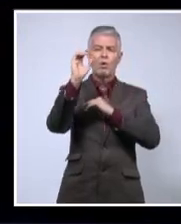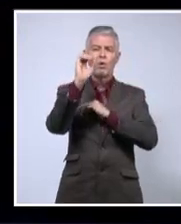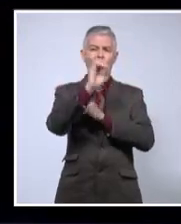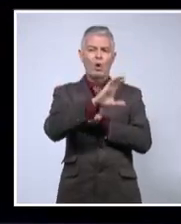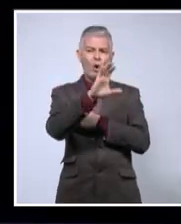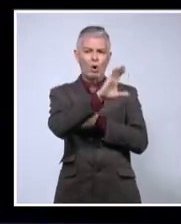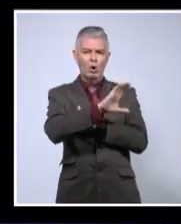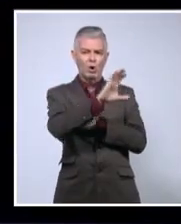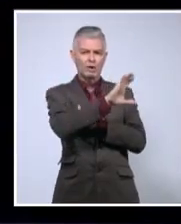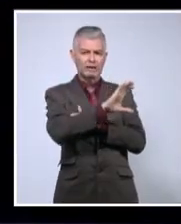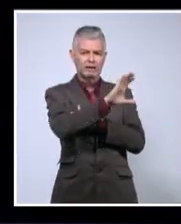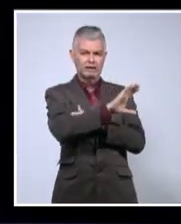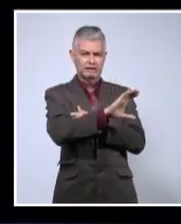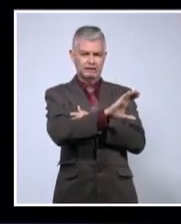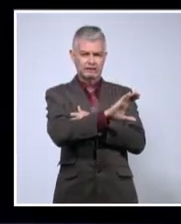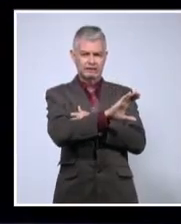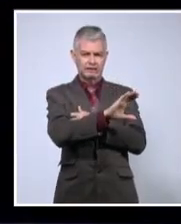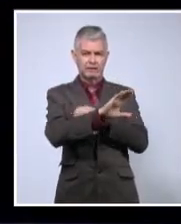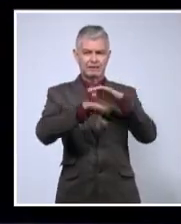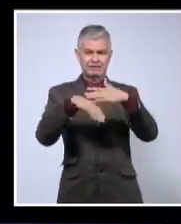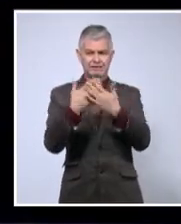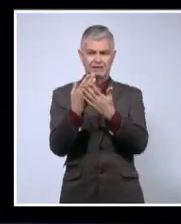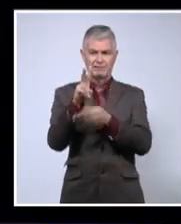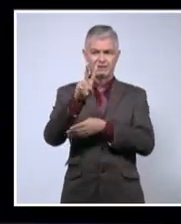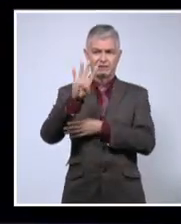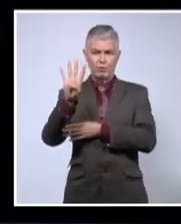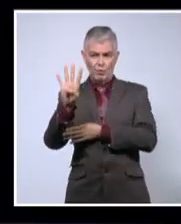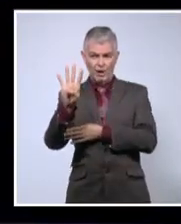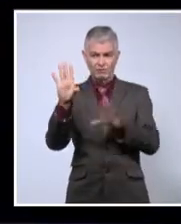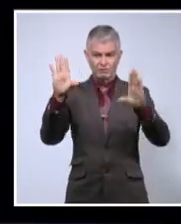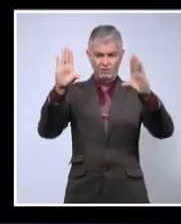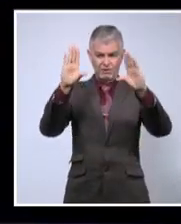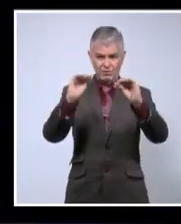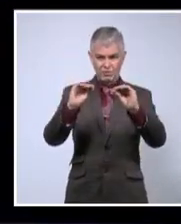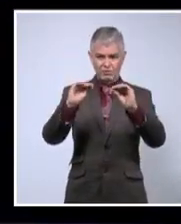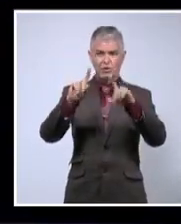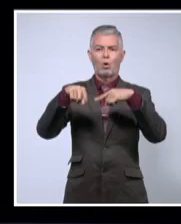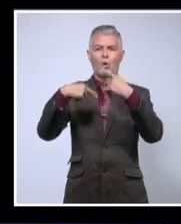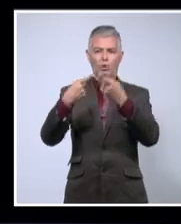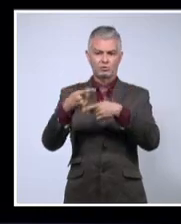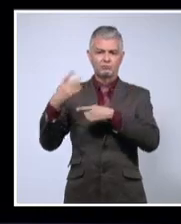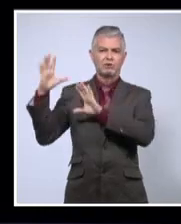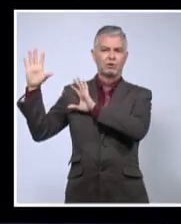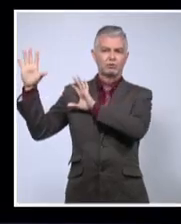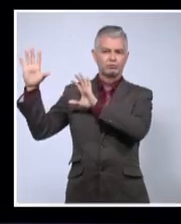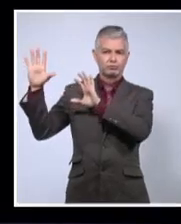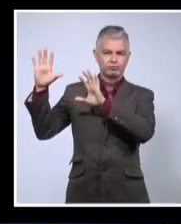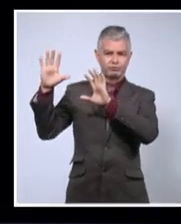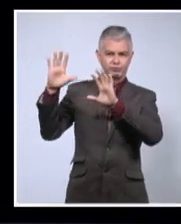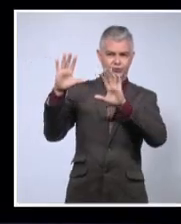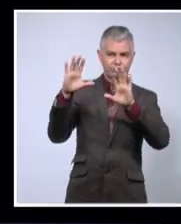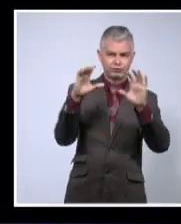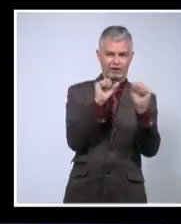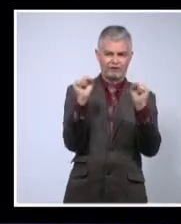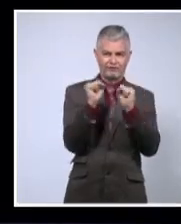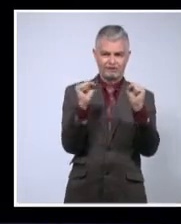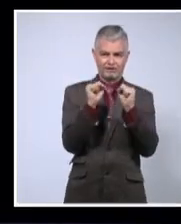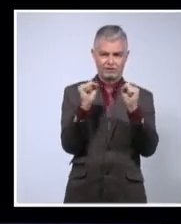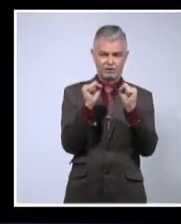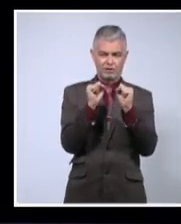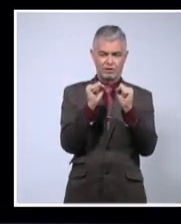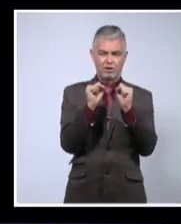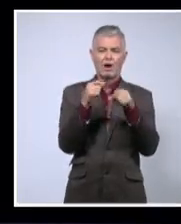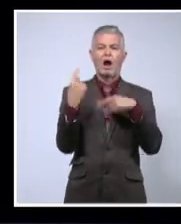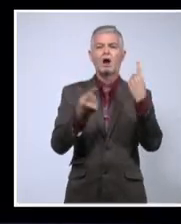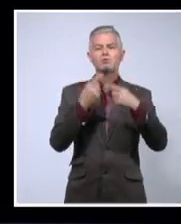norte, y ya para el día 24 en la noche se espera la llegada de un frente frío al occidente de nuestro territorio con algunos chubascos y